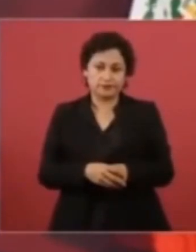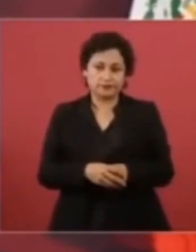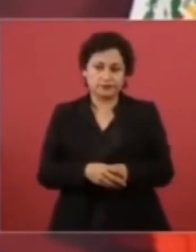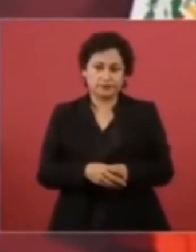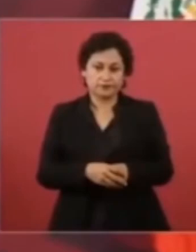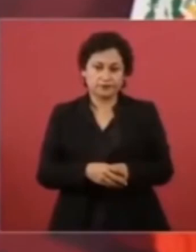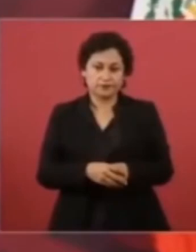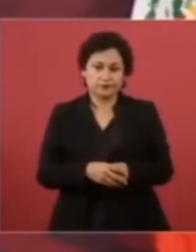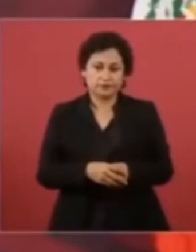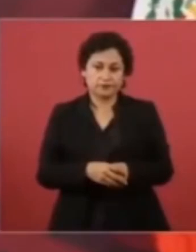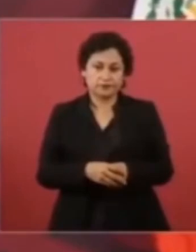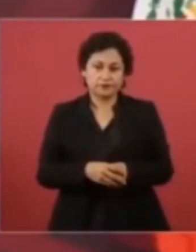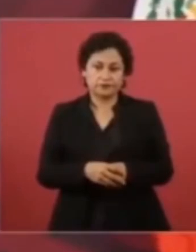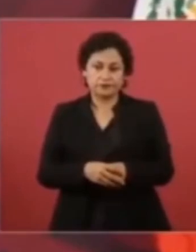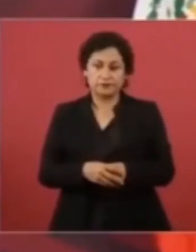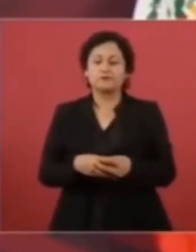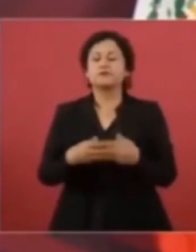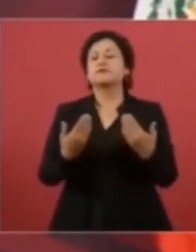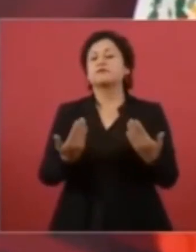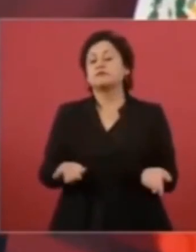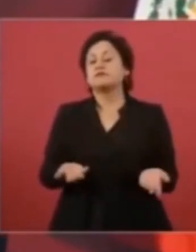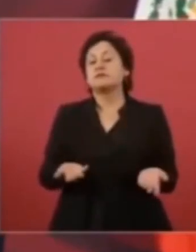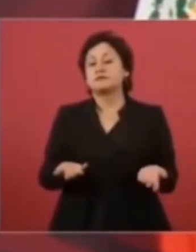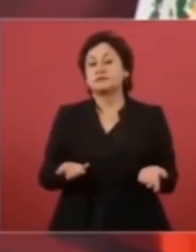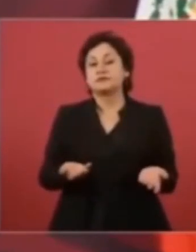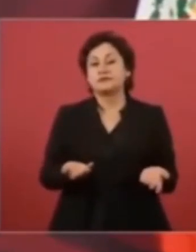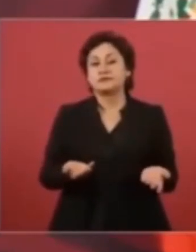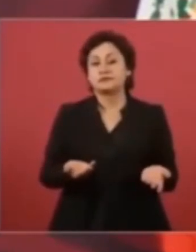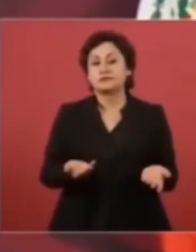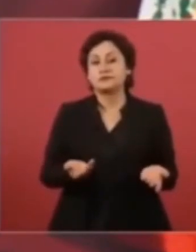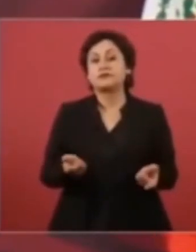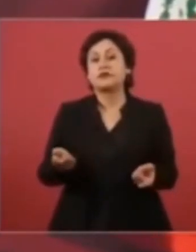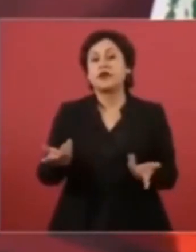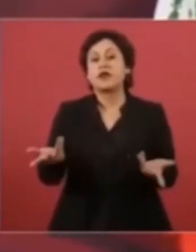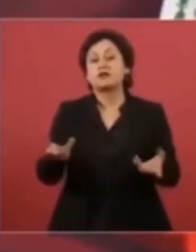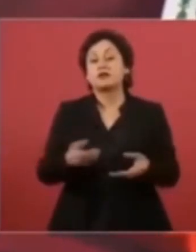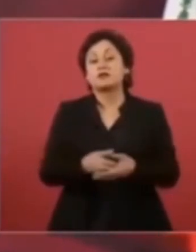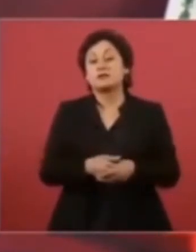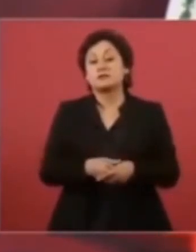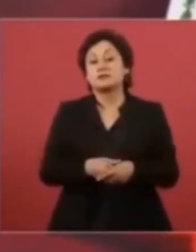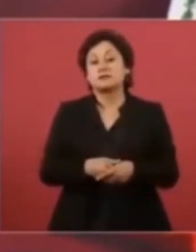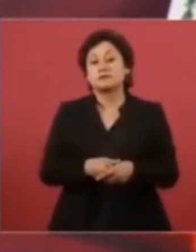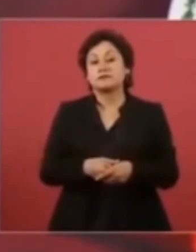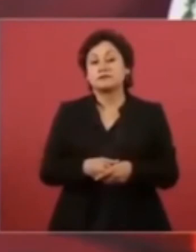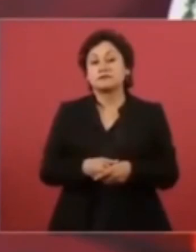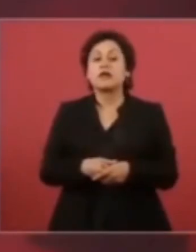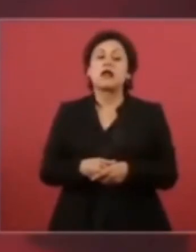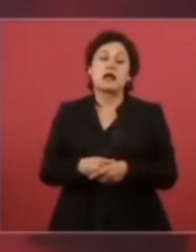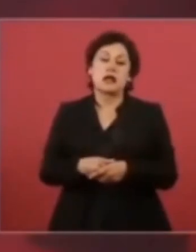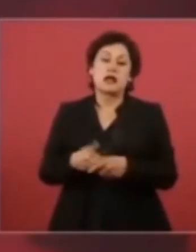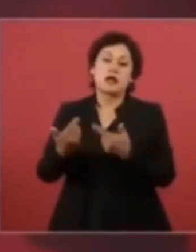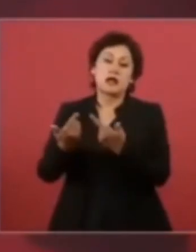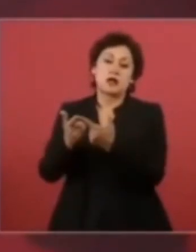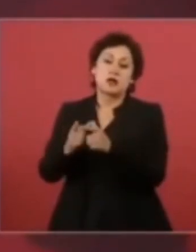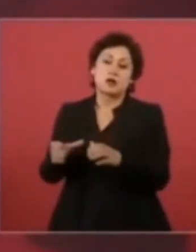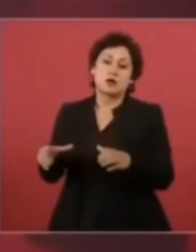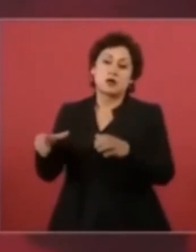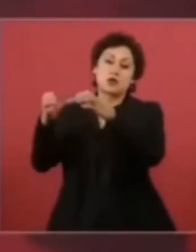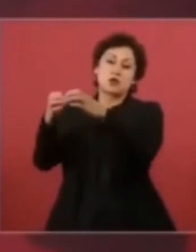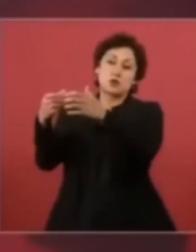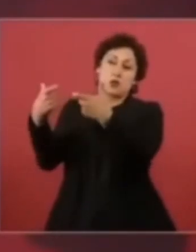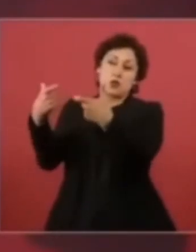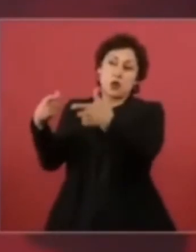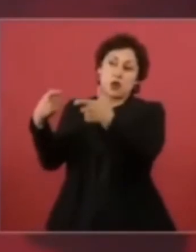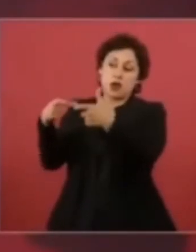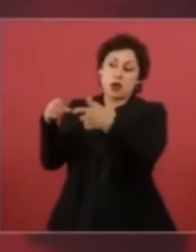Entonces, ¿qué es lo que hacen? Proteger a grupos políticos,